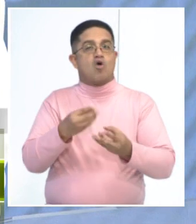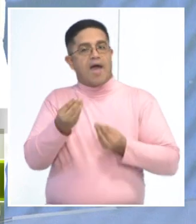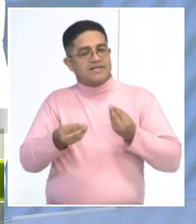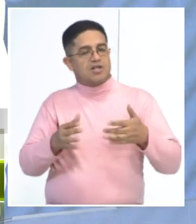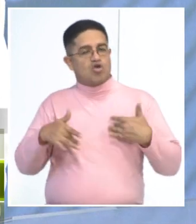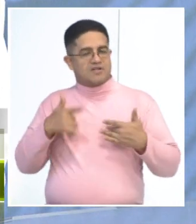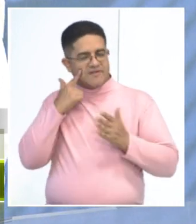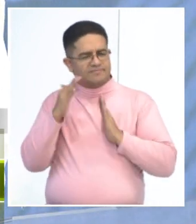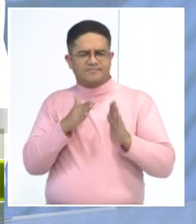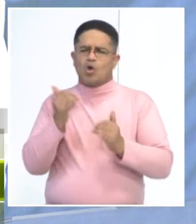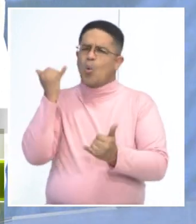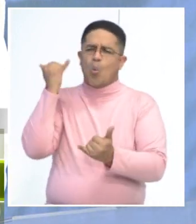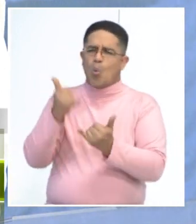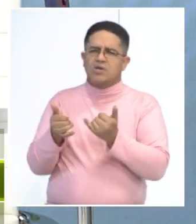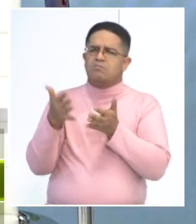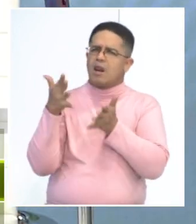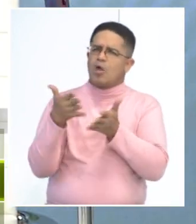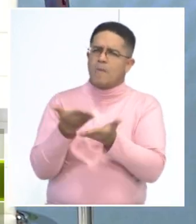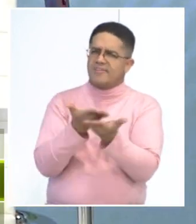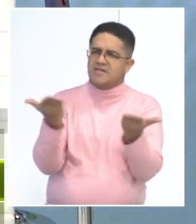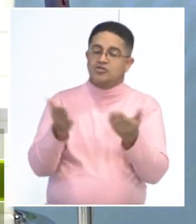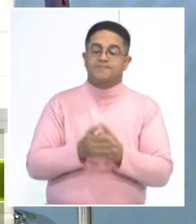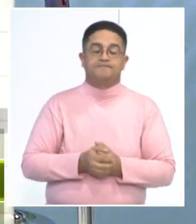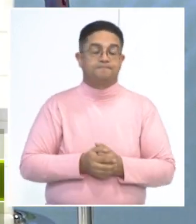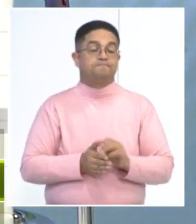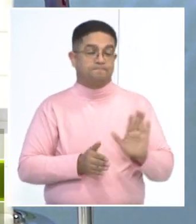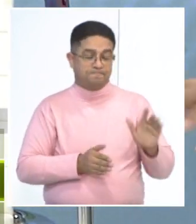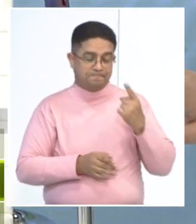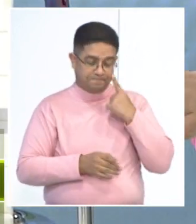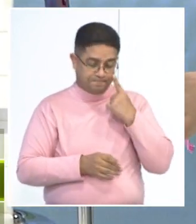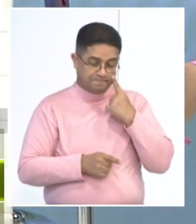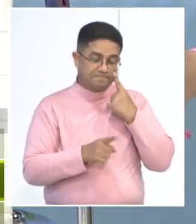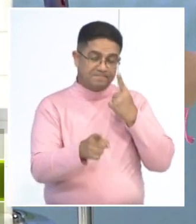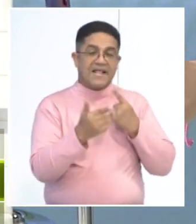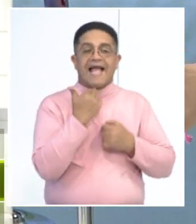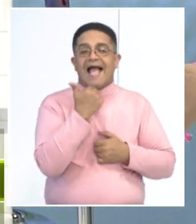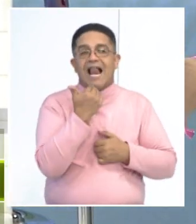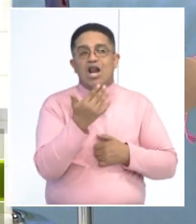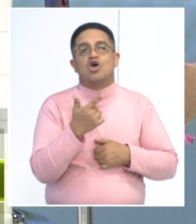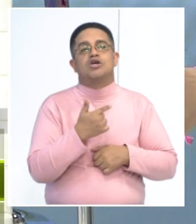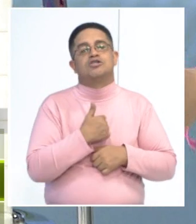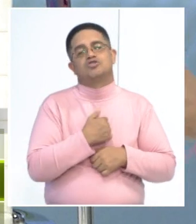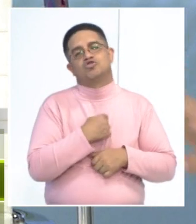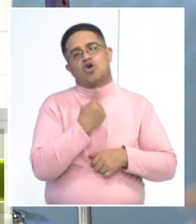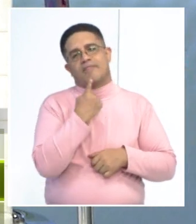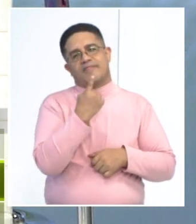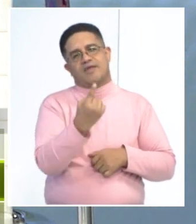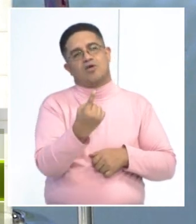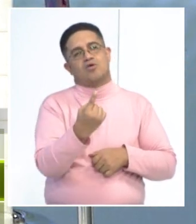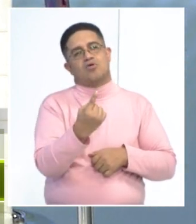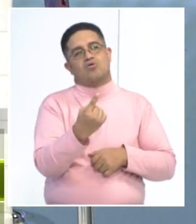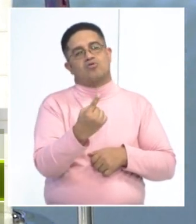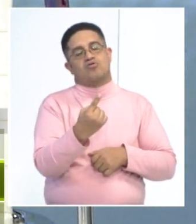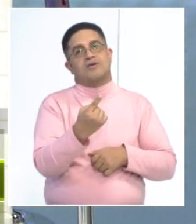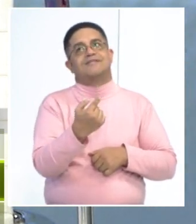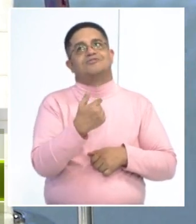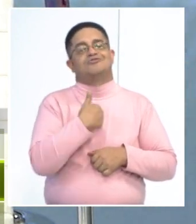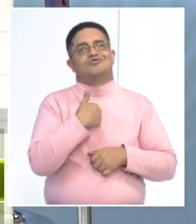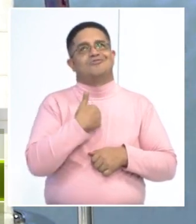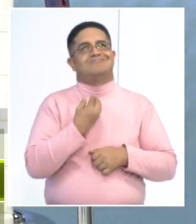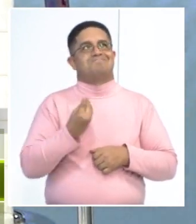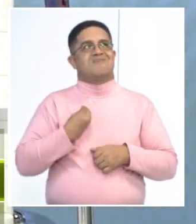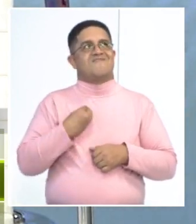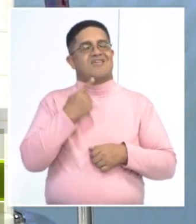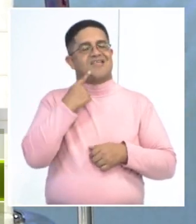Un último mensaje. Mira, hay una cosa que quizás yo digo que ha marcado mi vida y